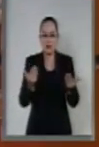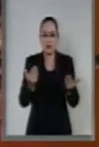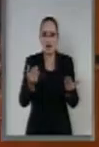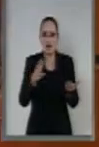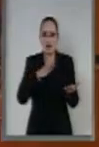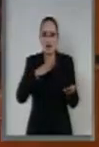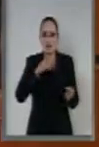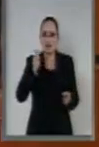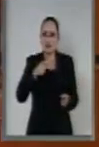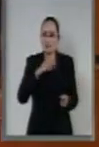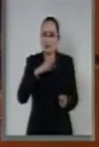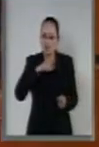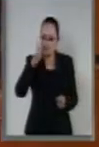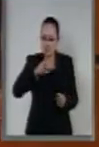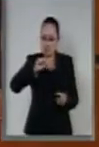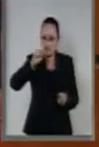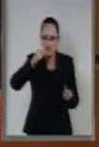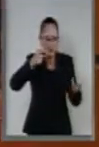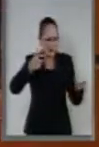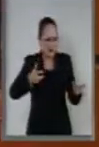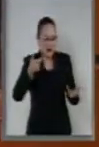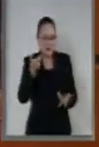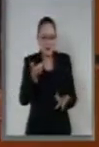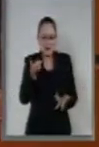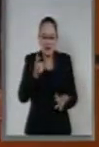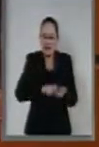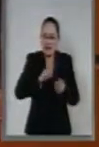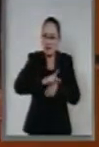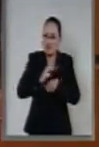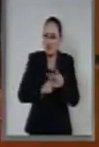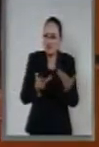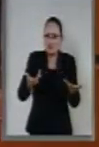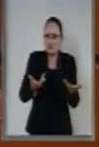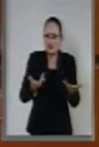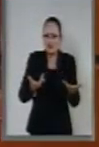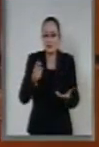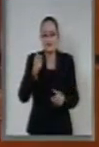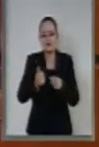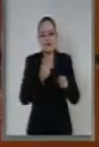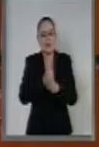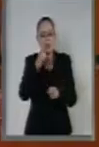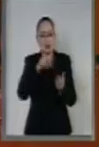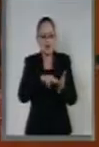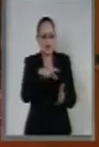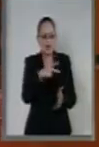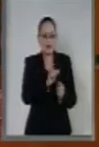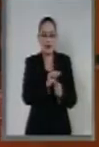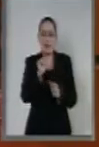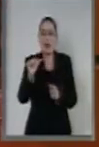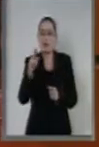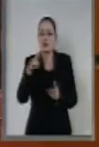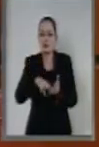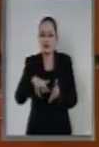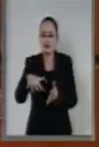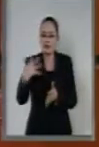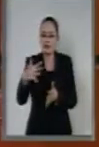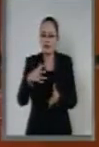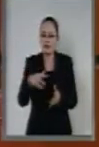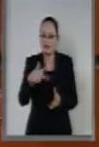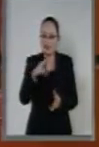del crecimiento real de la economía y en 2013 al 2015 13% términos reales